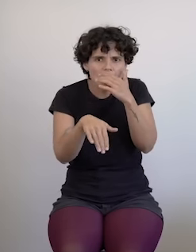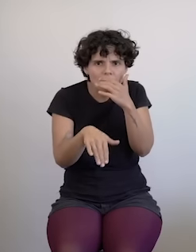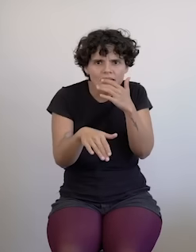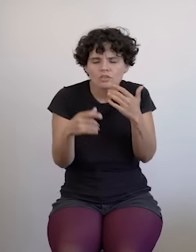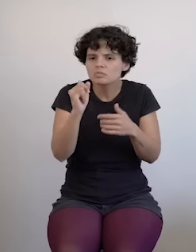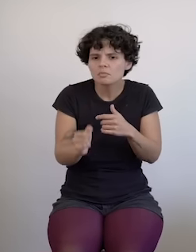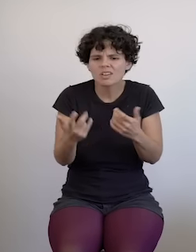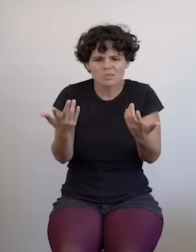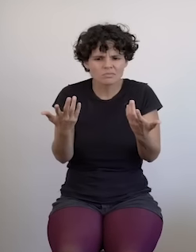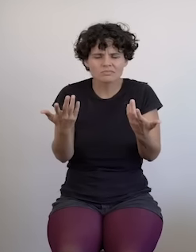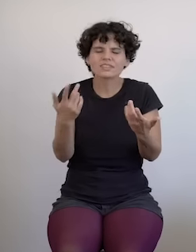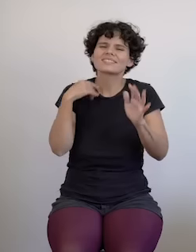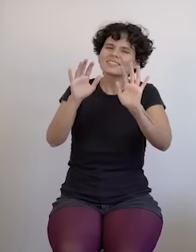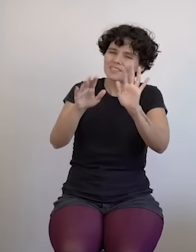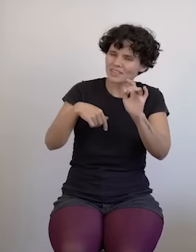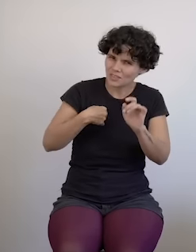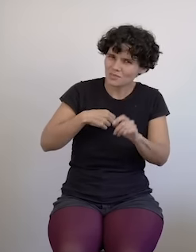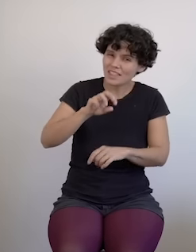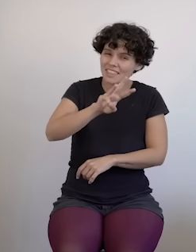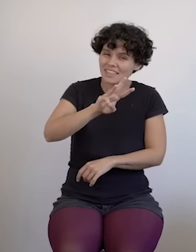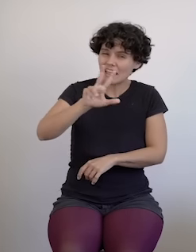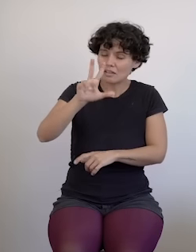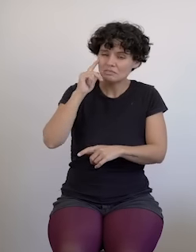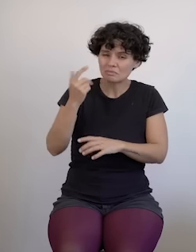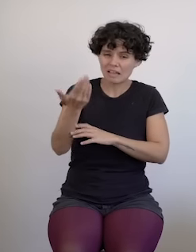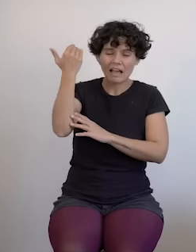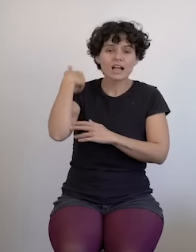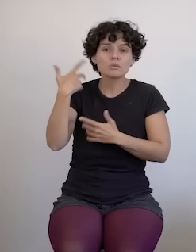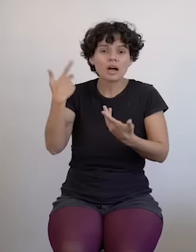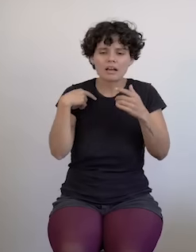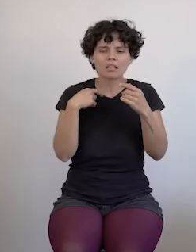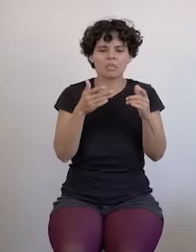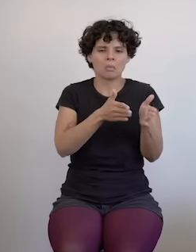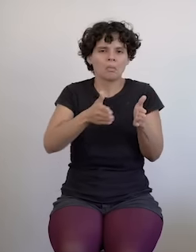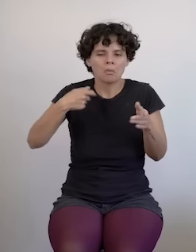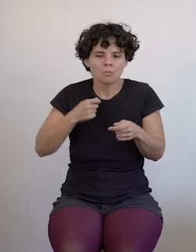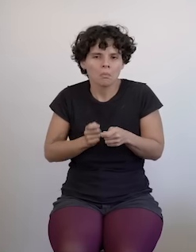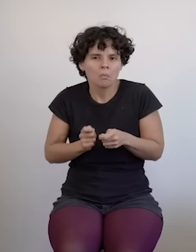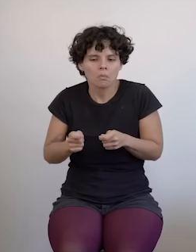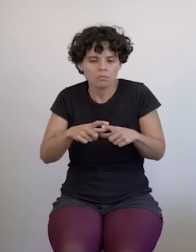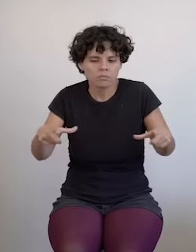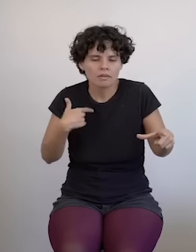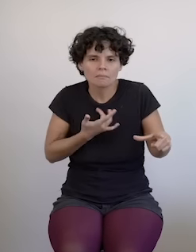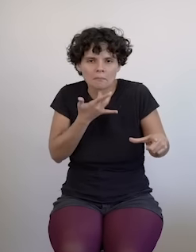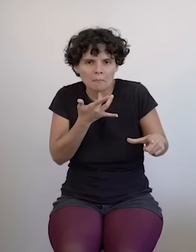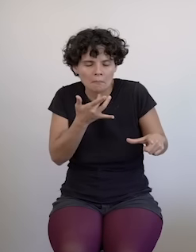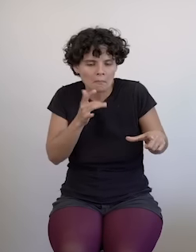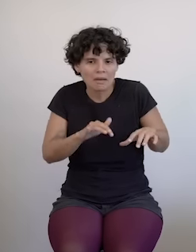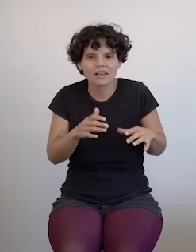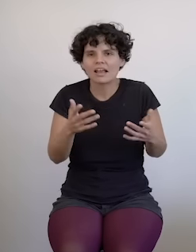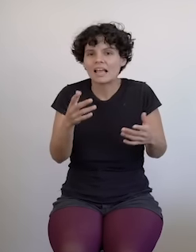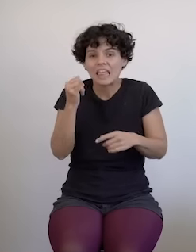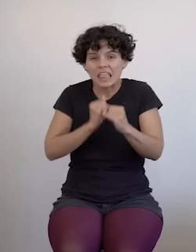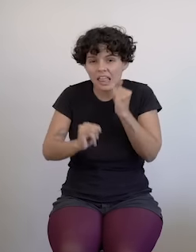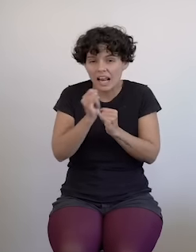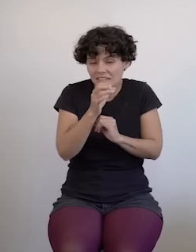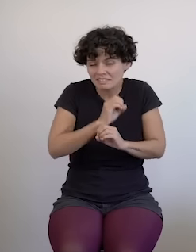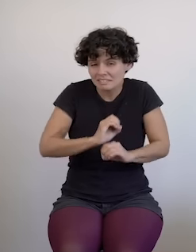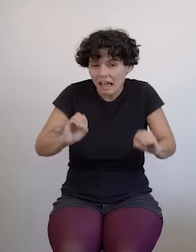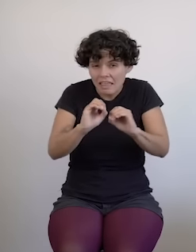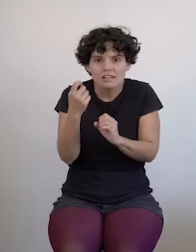Sí, mira, yo vengo de la vieja escuela, yo soy del 98. Vengo rapeando cuando no está el Fruity Loop, con una caja, ¿cachai? Toda